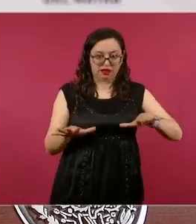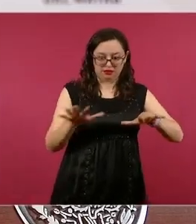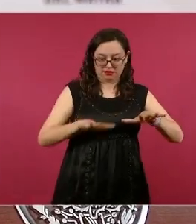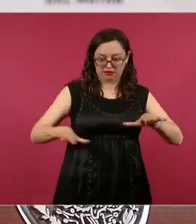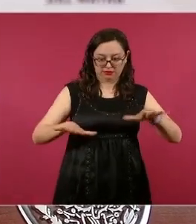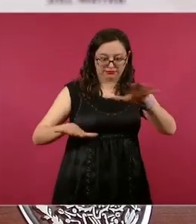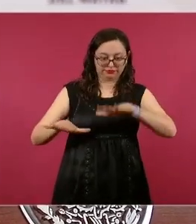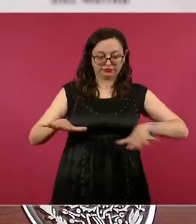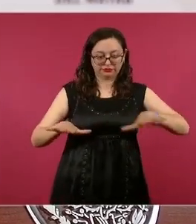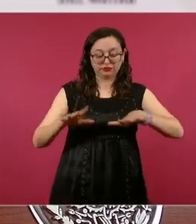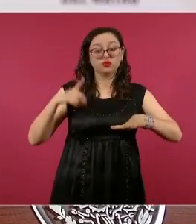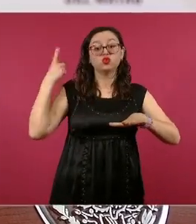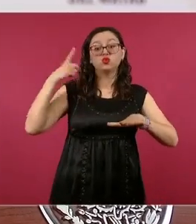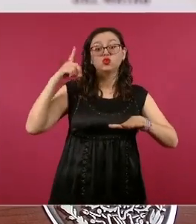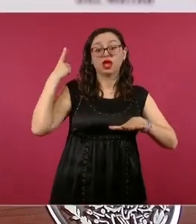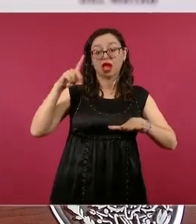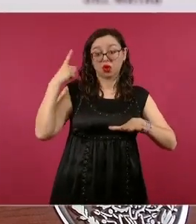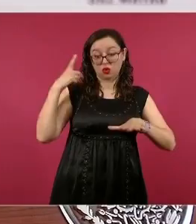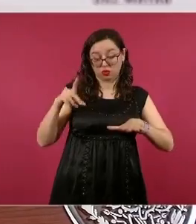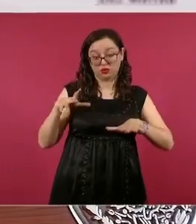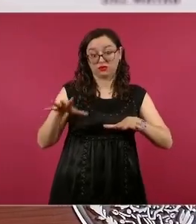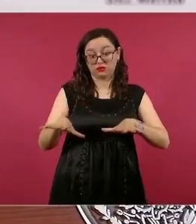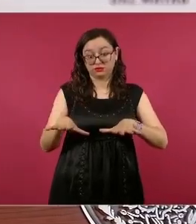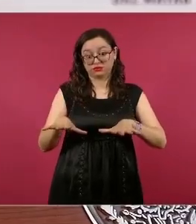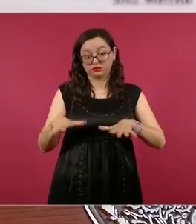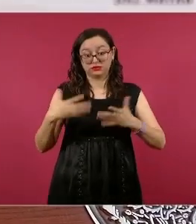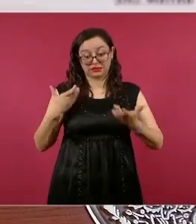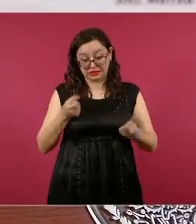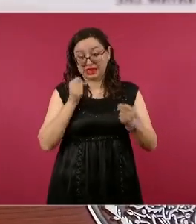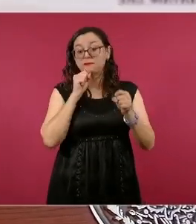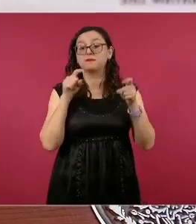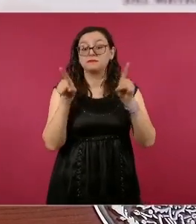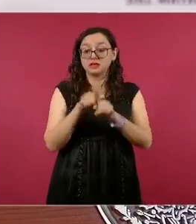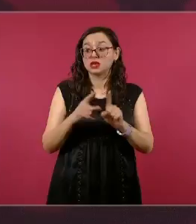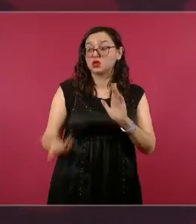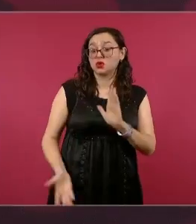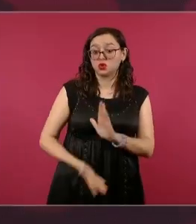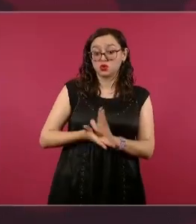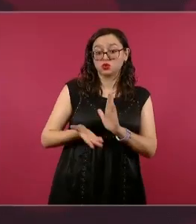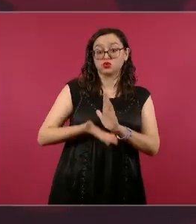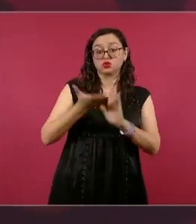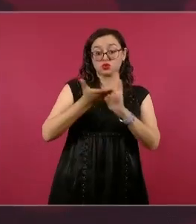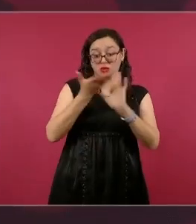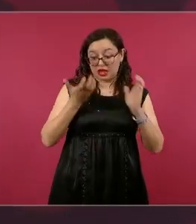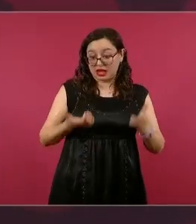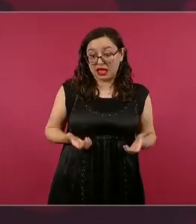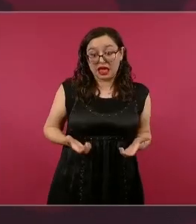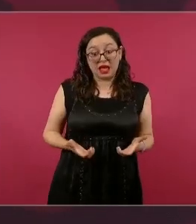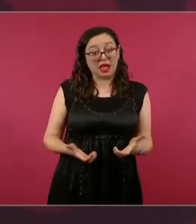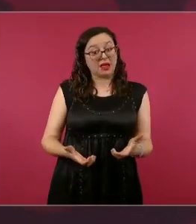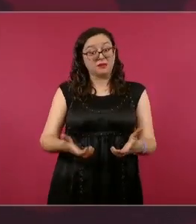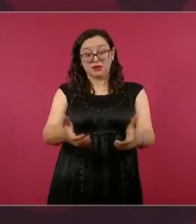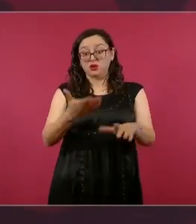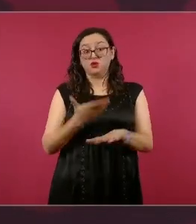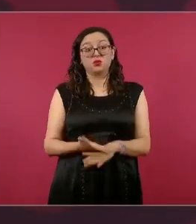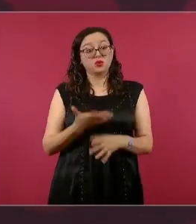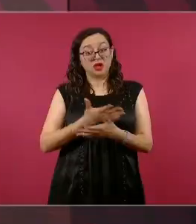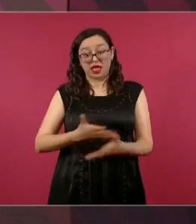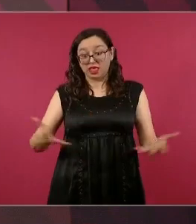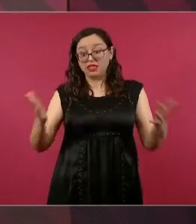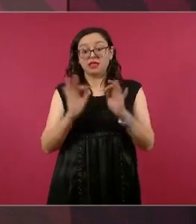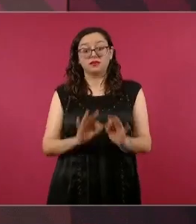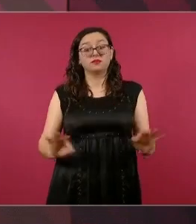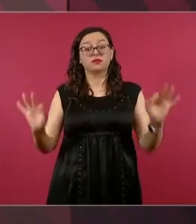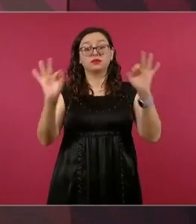que pertenece a Durango, y se hizo un camino importantísimo que ya se